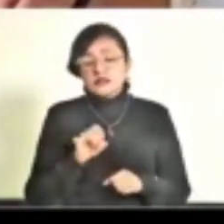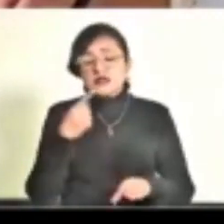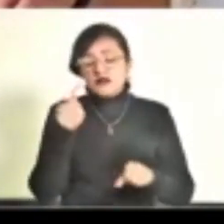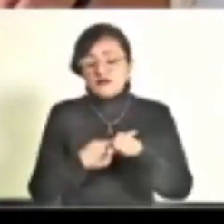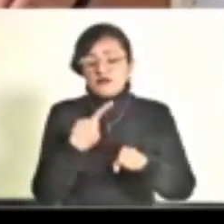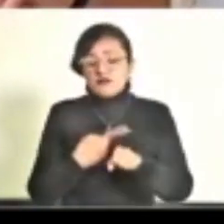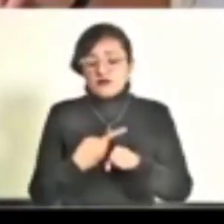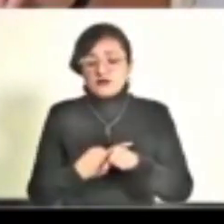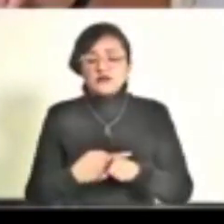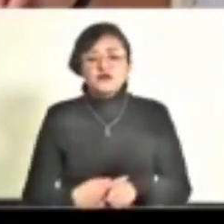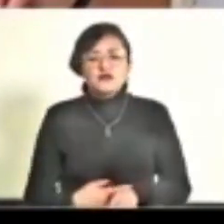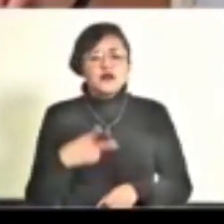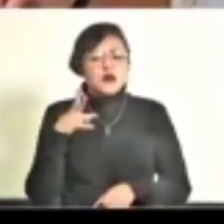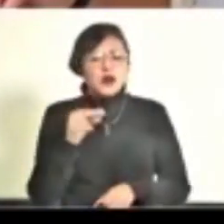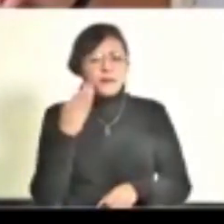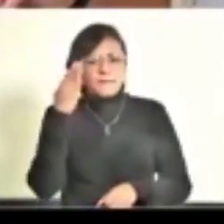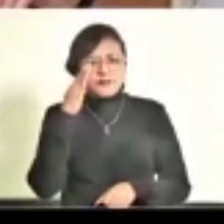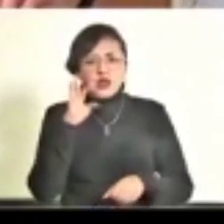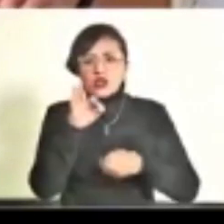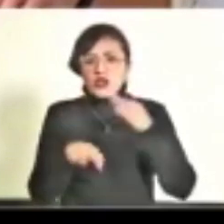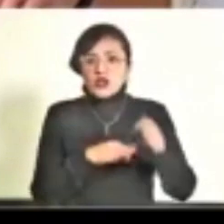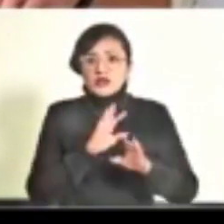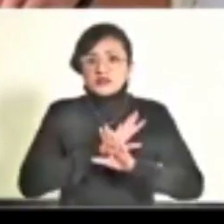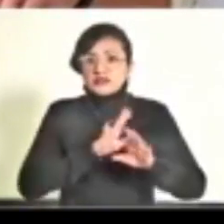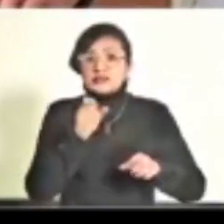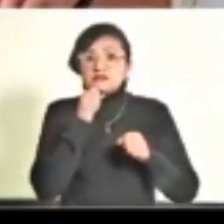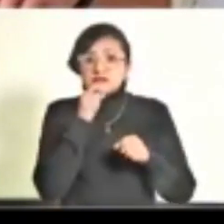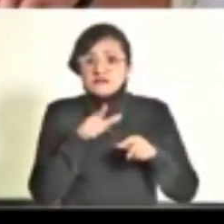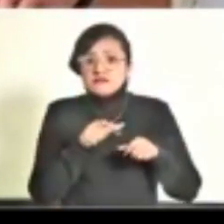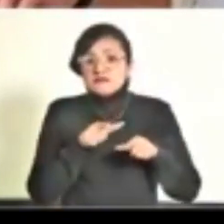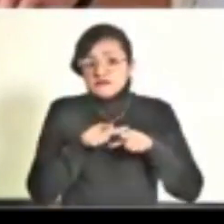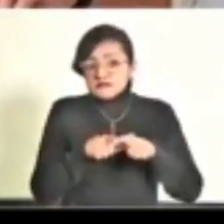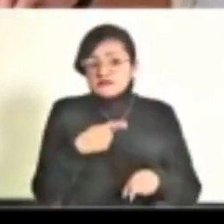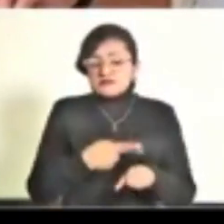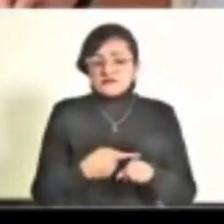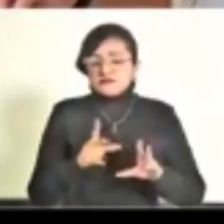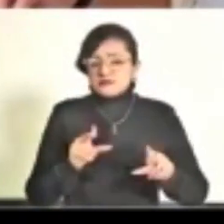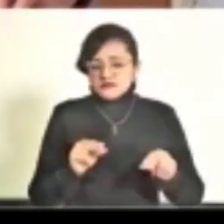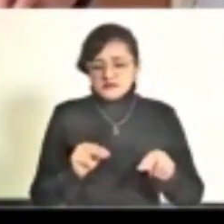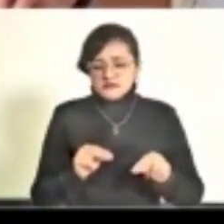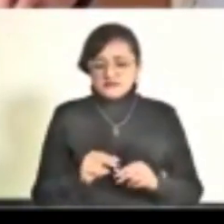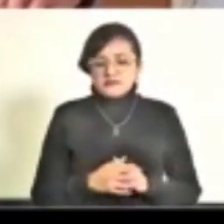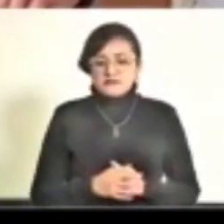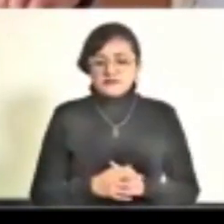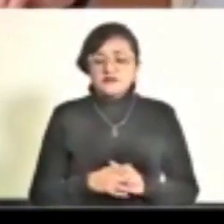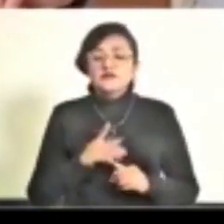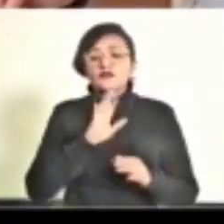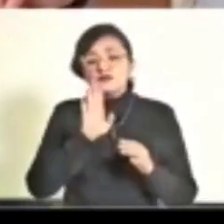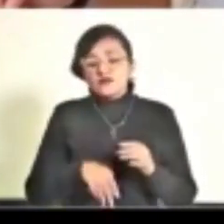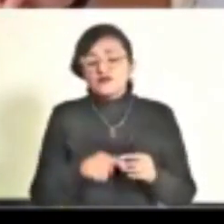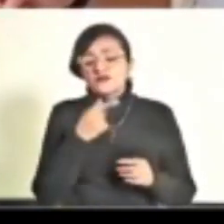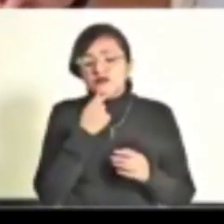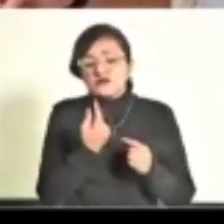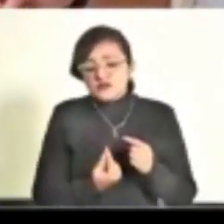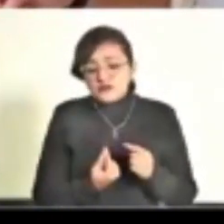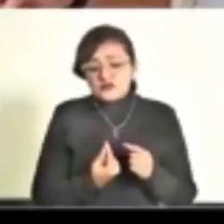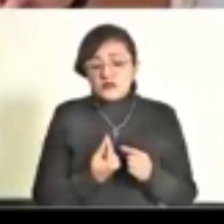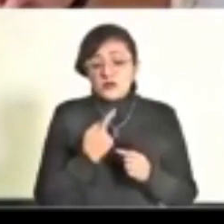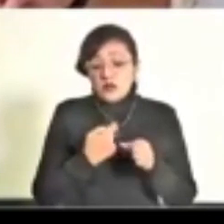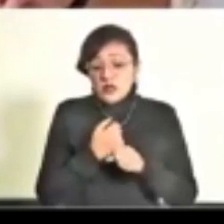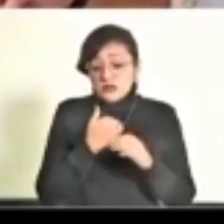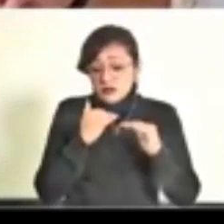no significa que todos estén activos de los que han fallecido tenemos menores de un año 5